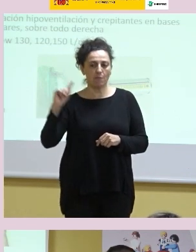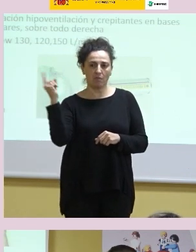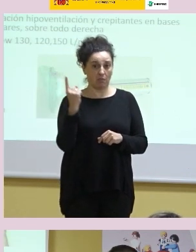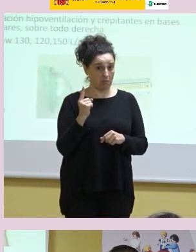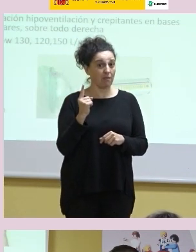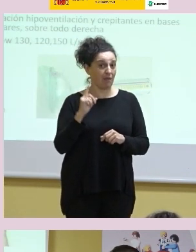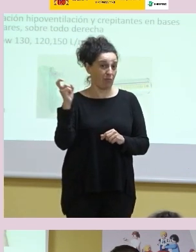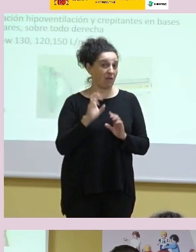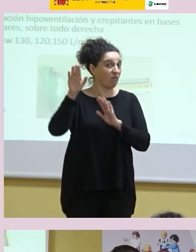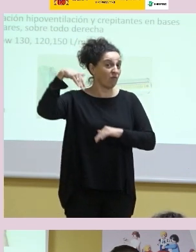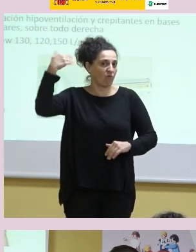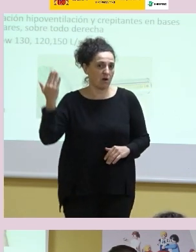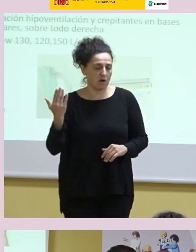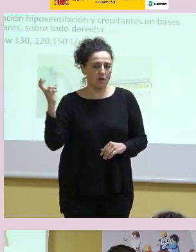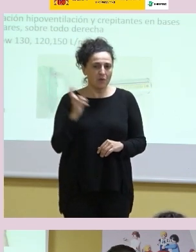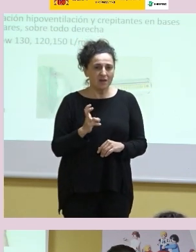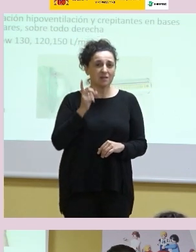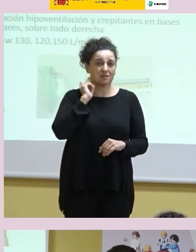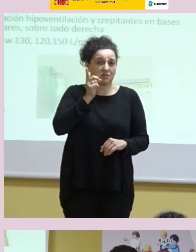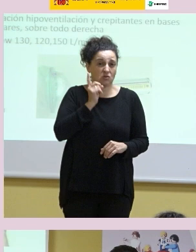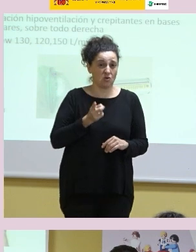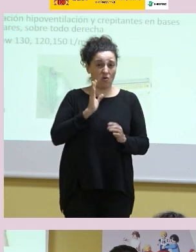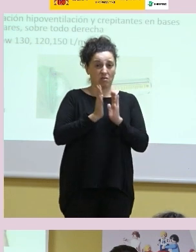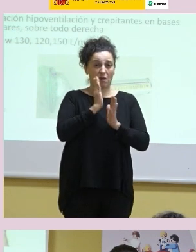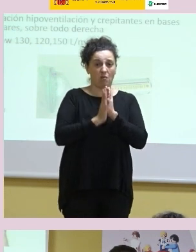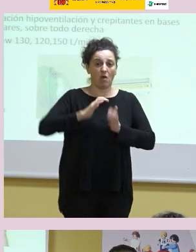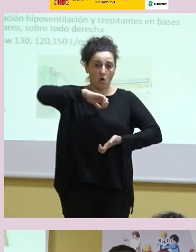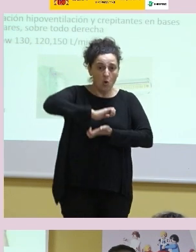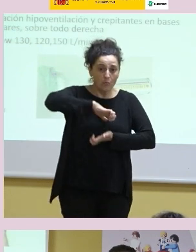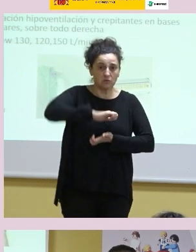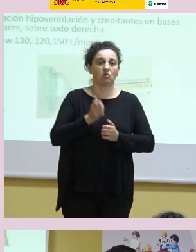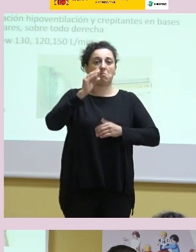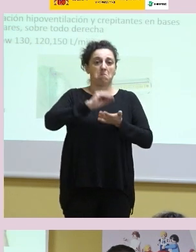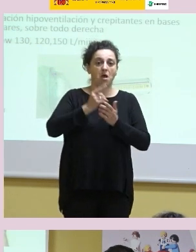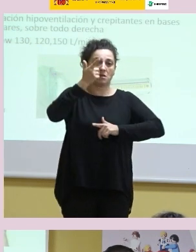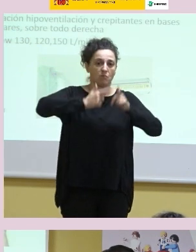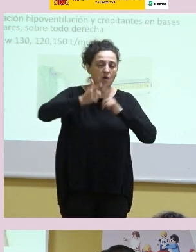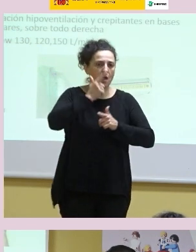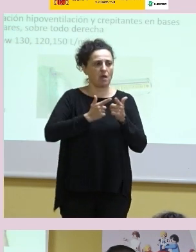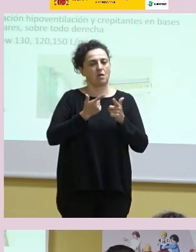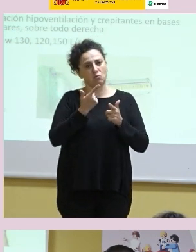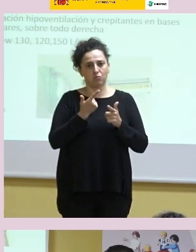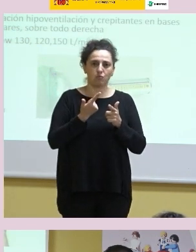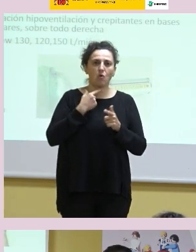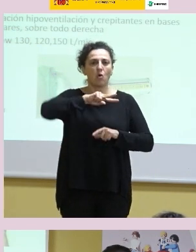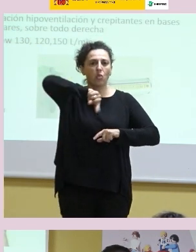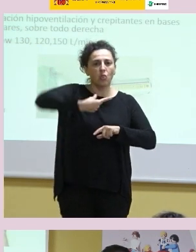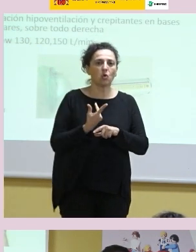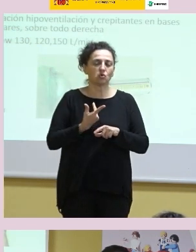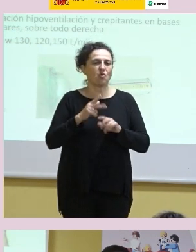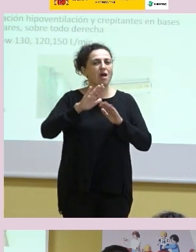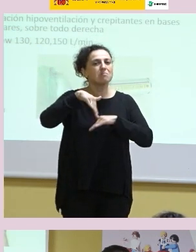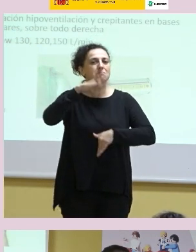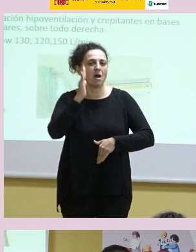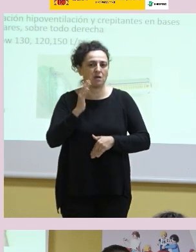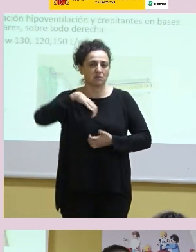fuera, entonces venir simplemente a terapia con el compresor más el viaje que tenían que hacer cubría mucho más de las 2 horas que el compresor